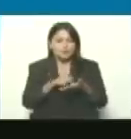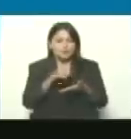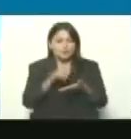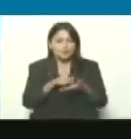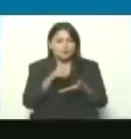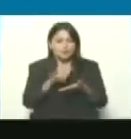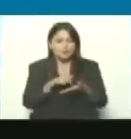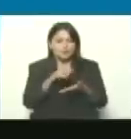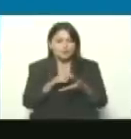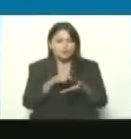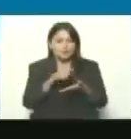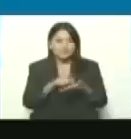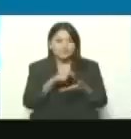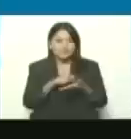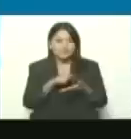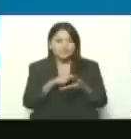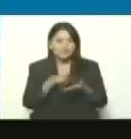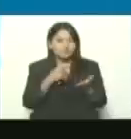Tiktoké un rato.